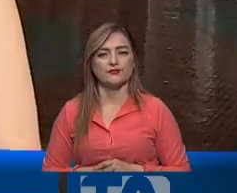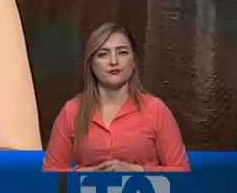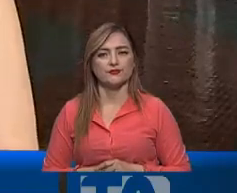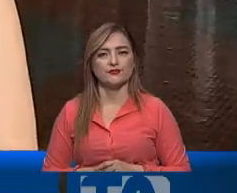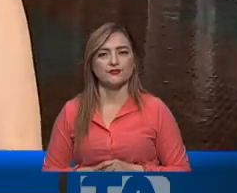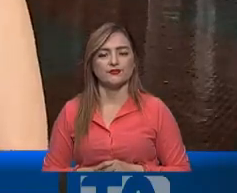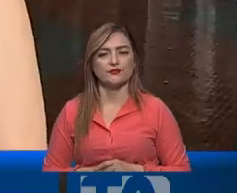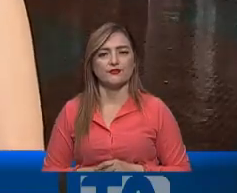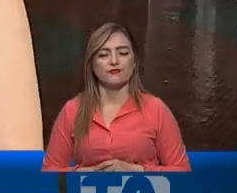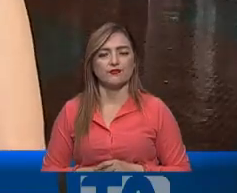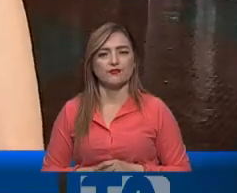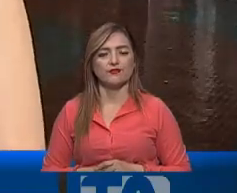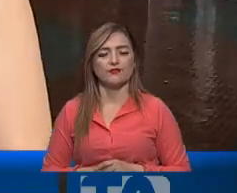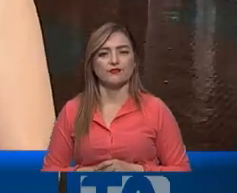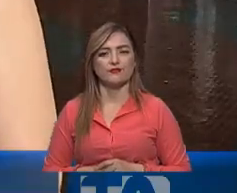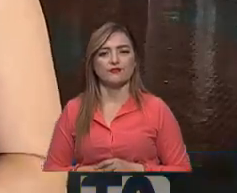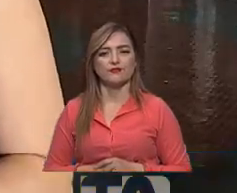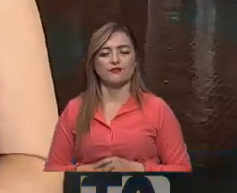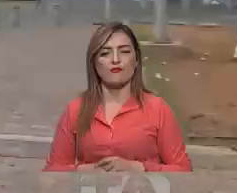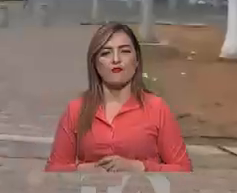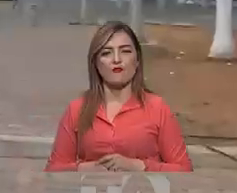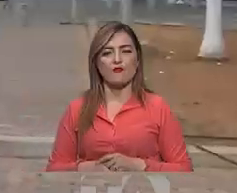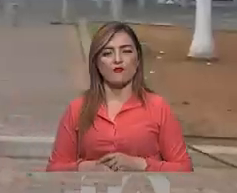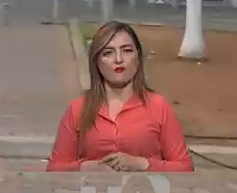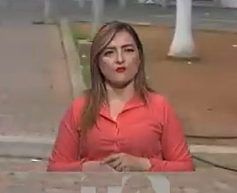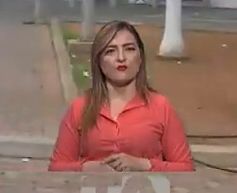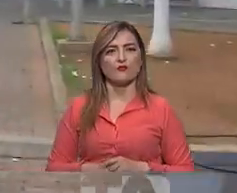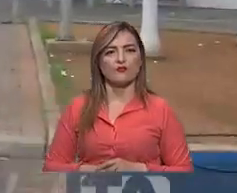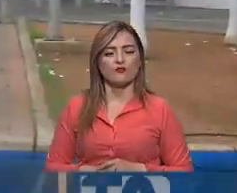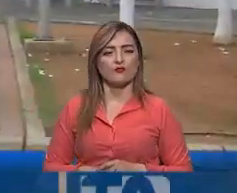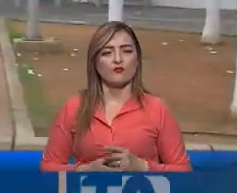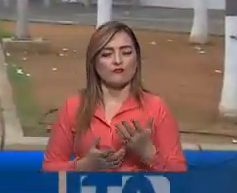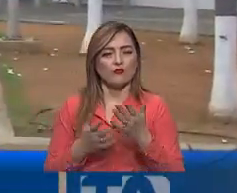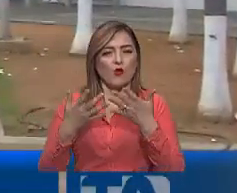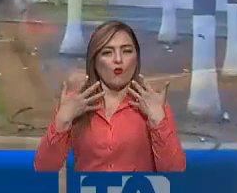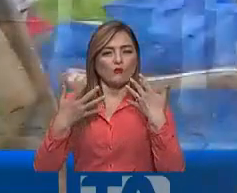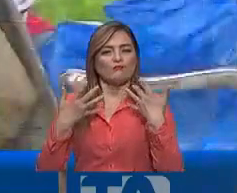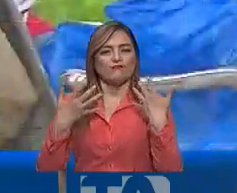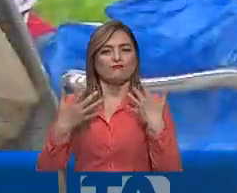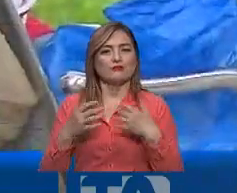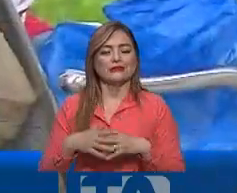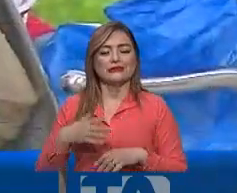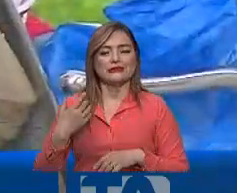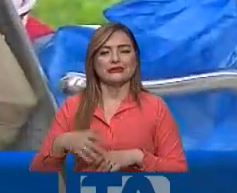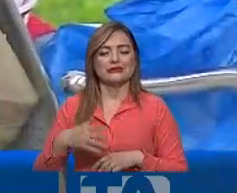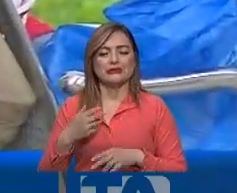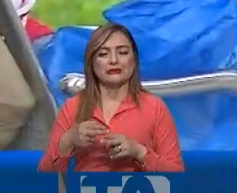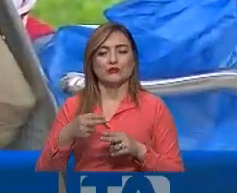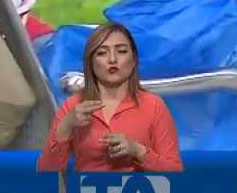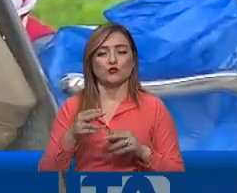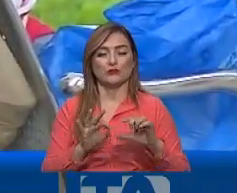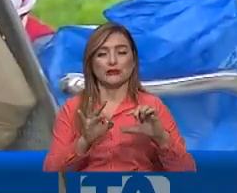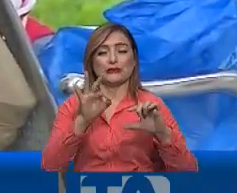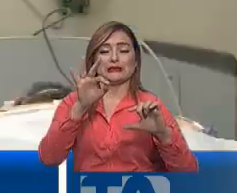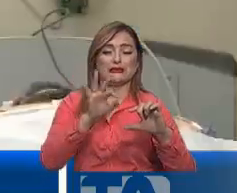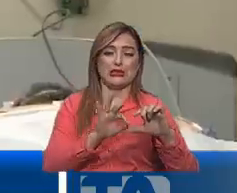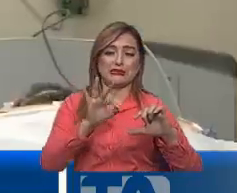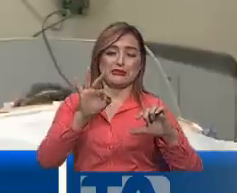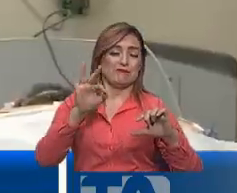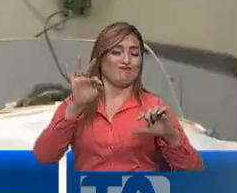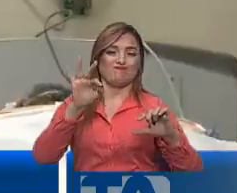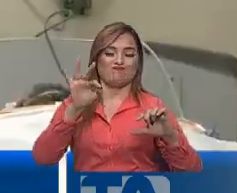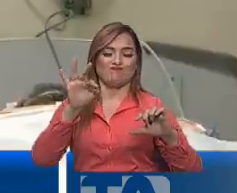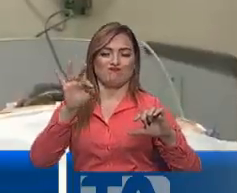COVID-19 en nuestra ciudad en el siguiente reportaje. Que se espera que Guayaquil entre muy pronto en una meseta, refiriéndose al número